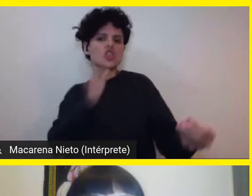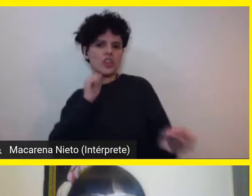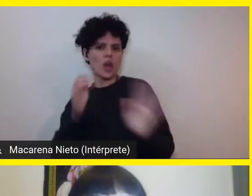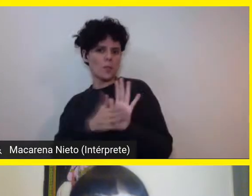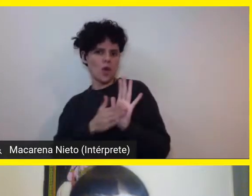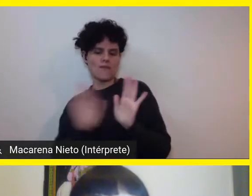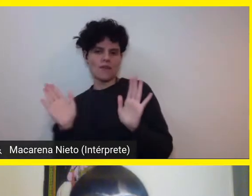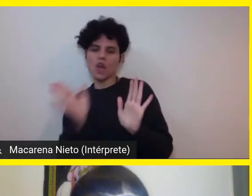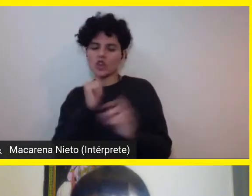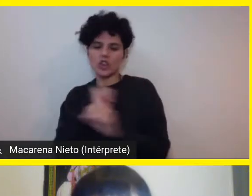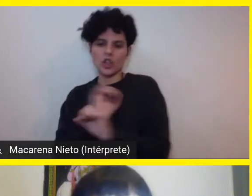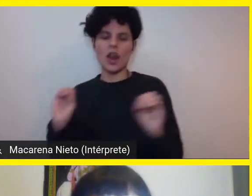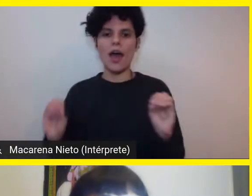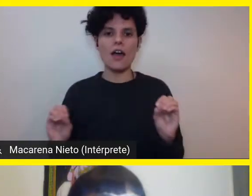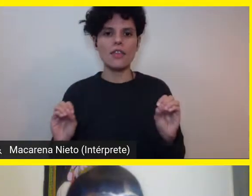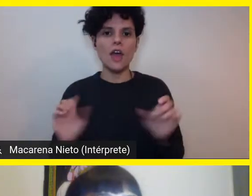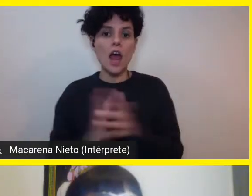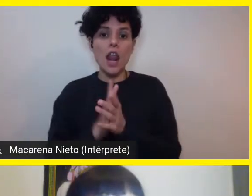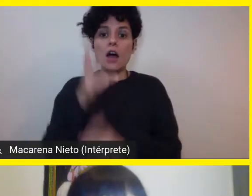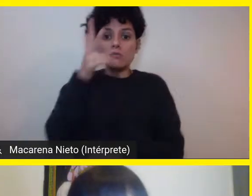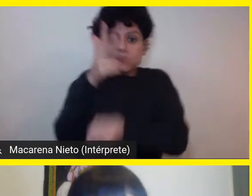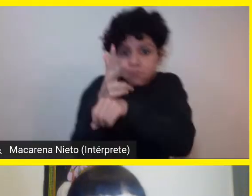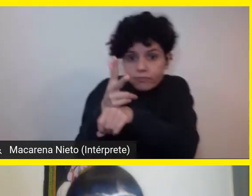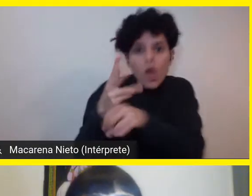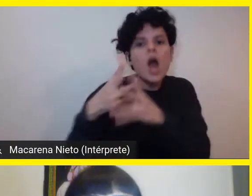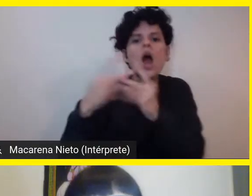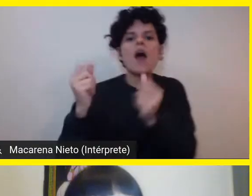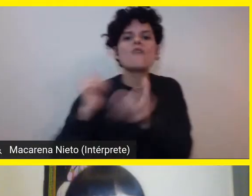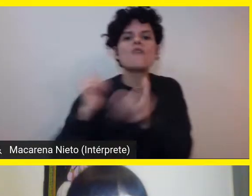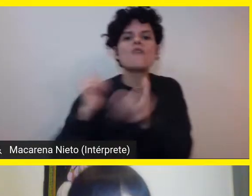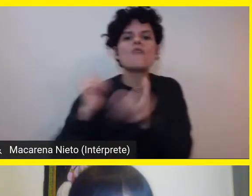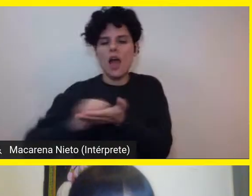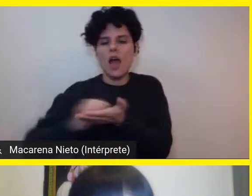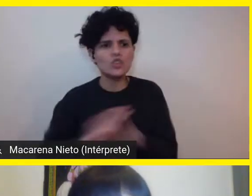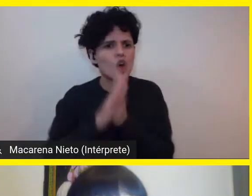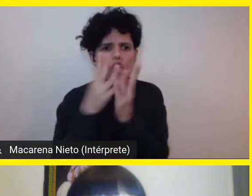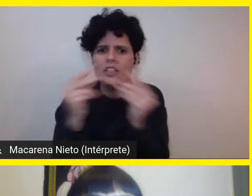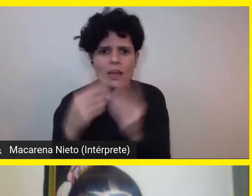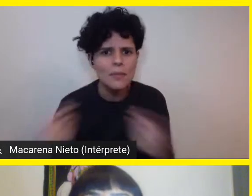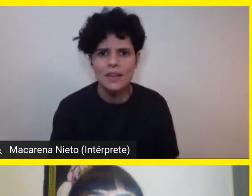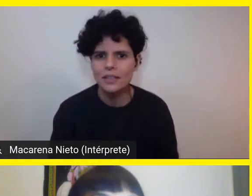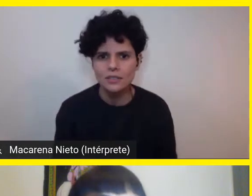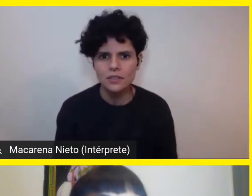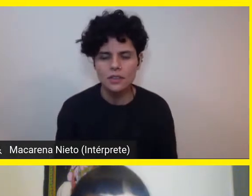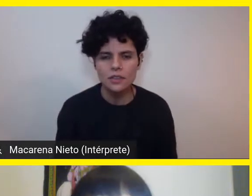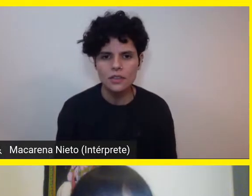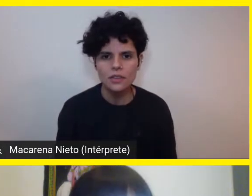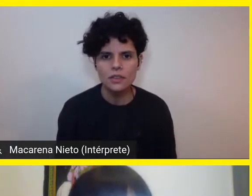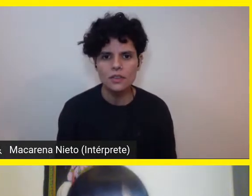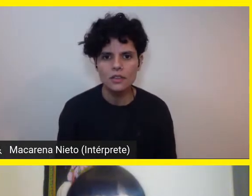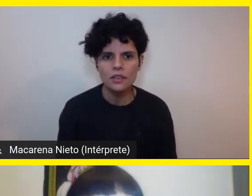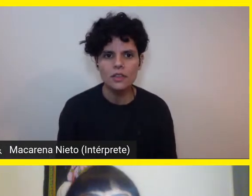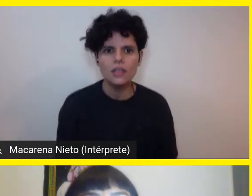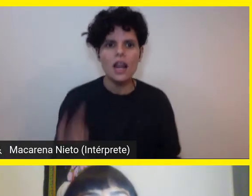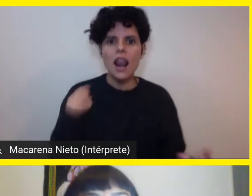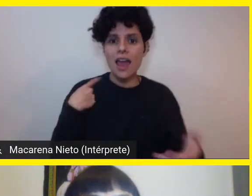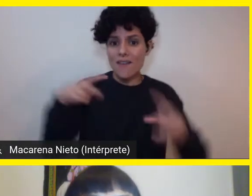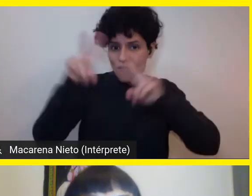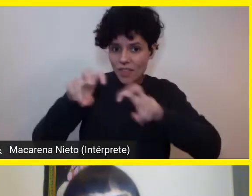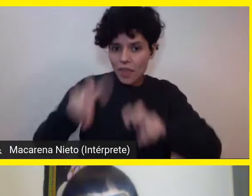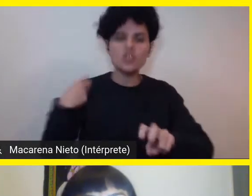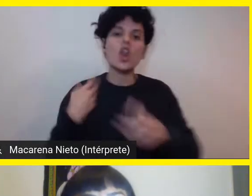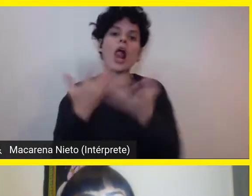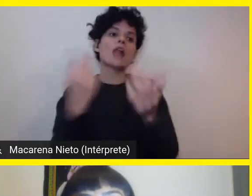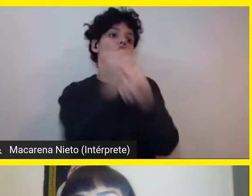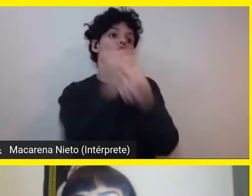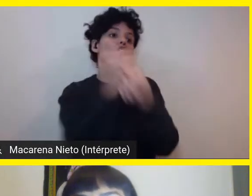prueba. Mágicamente desaparecen los registros de las cámaras que ellos llevan en un GoPro, dificultan la investigación. No hay, entonces,